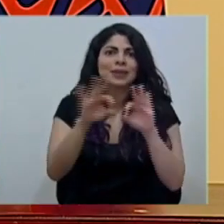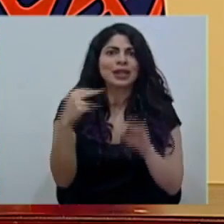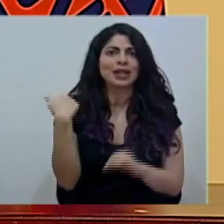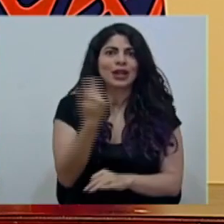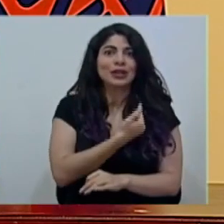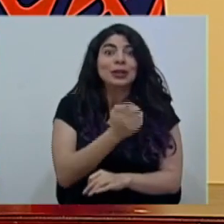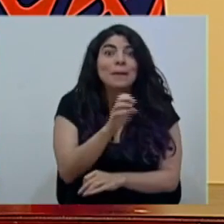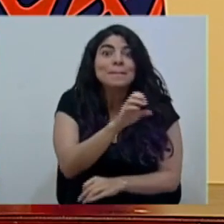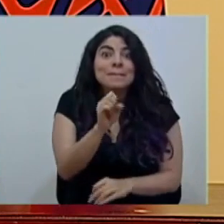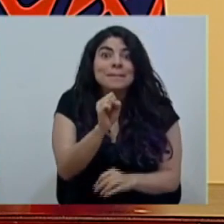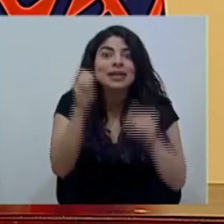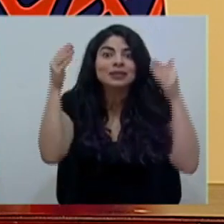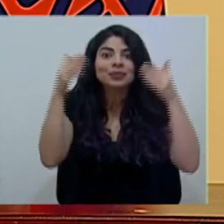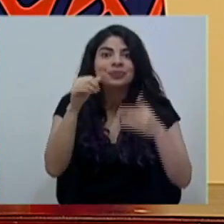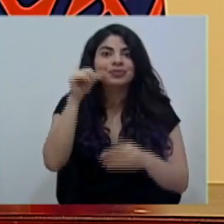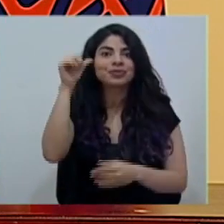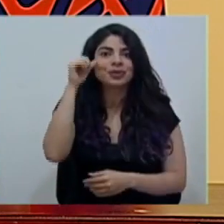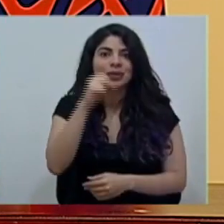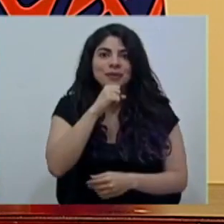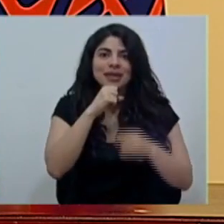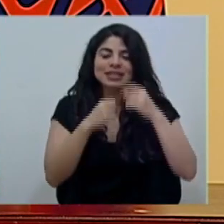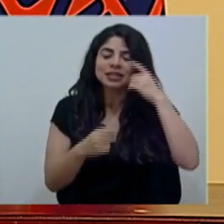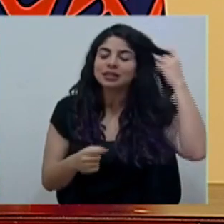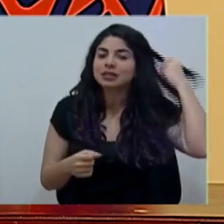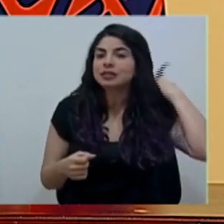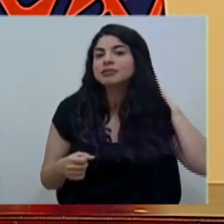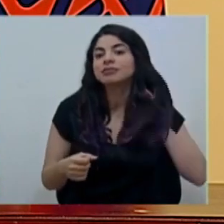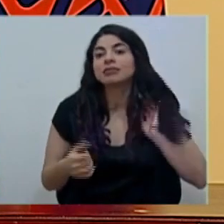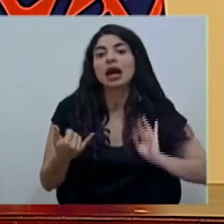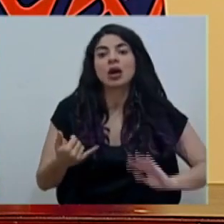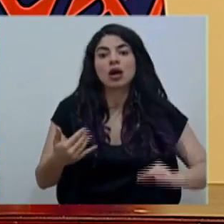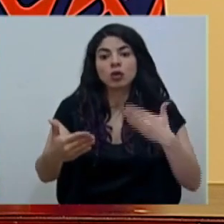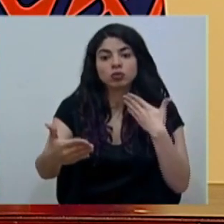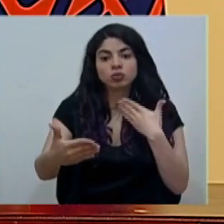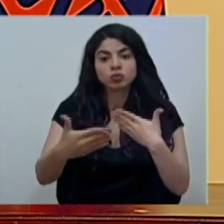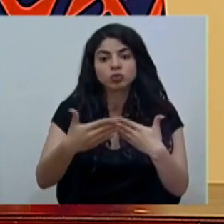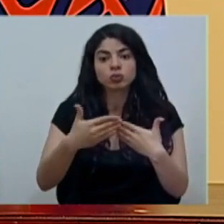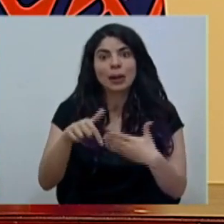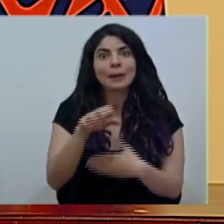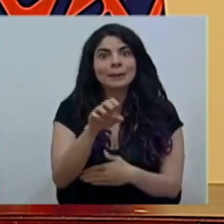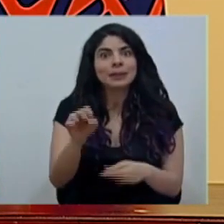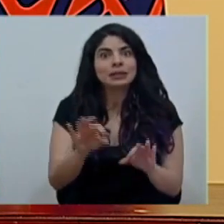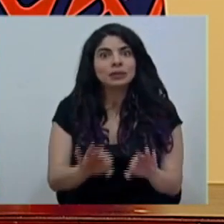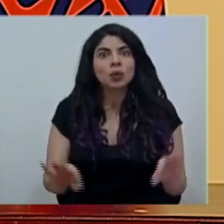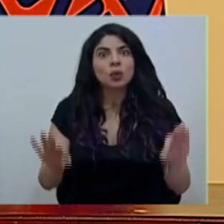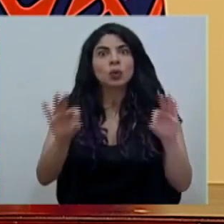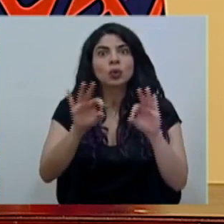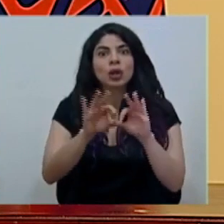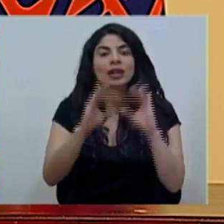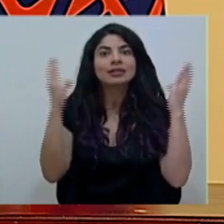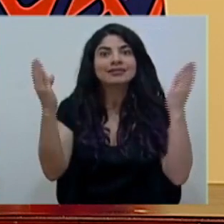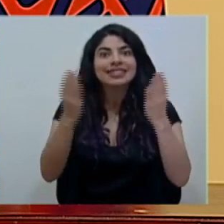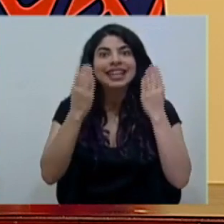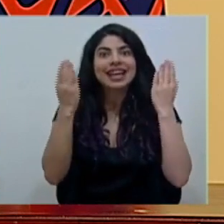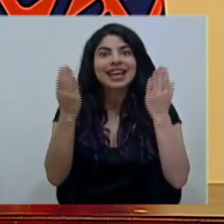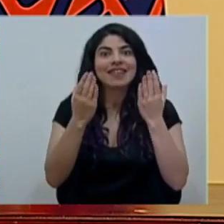como es el mes del adulto mayor. A las puertas, obviamente, de este mes tan importante donde celebramos